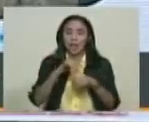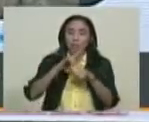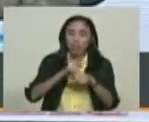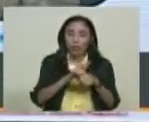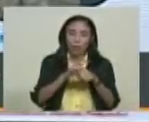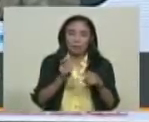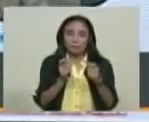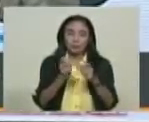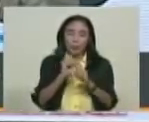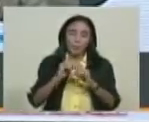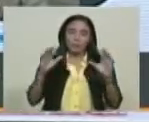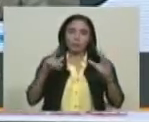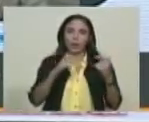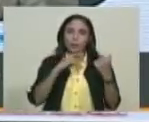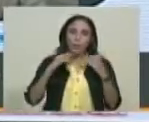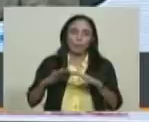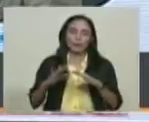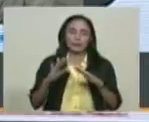Ahí la vi.